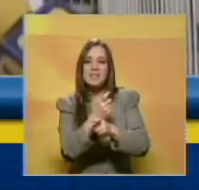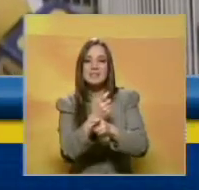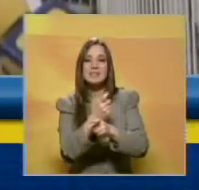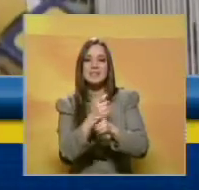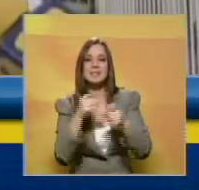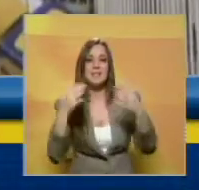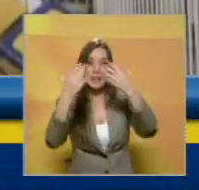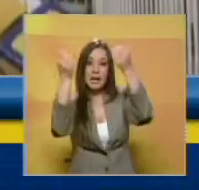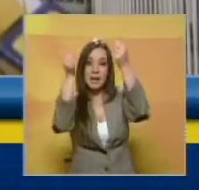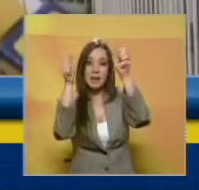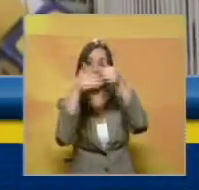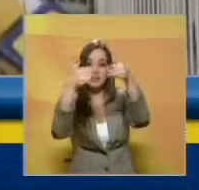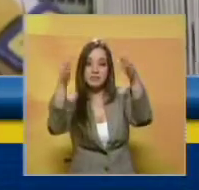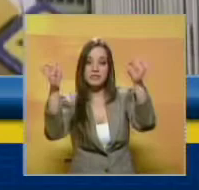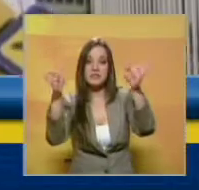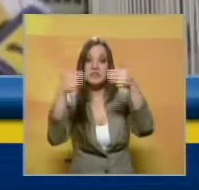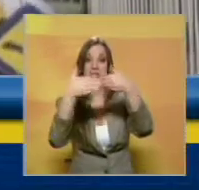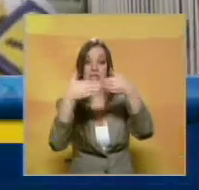todas las ventanas.